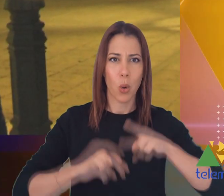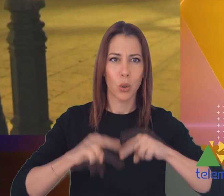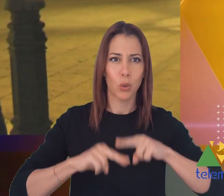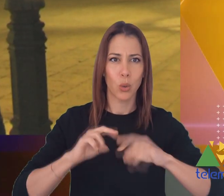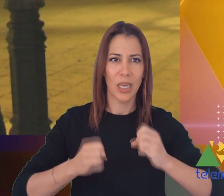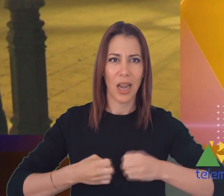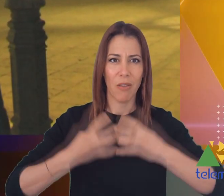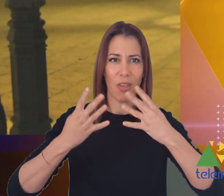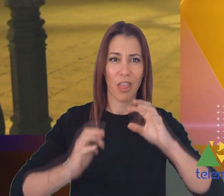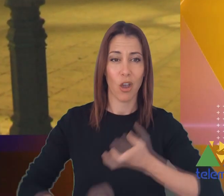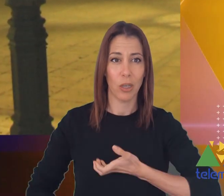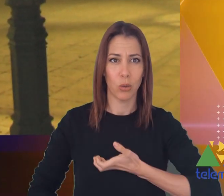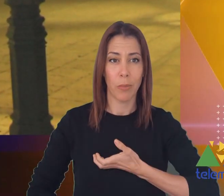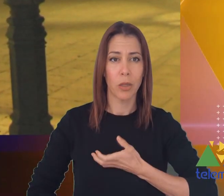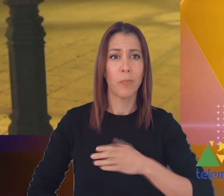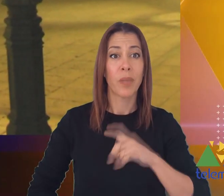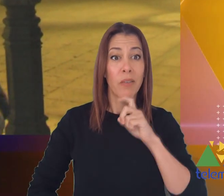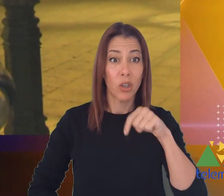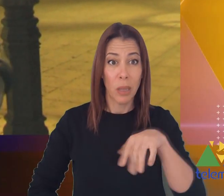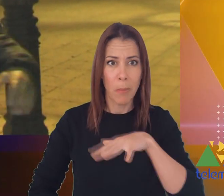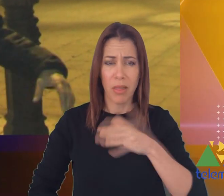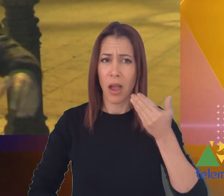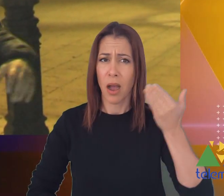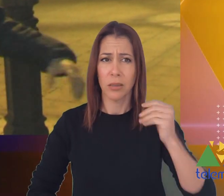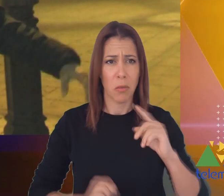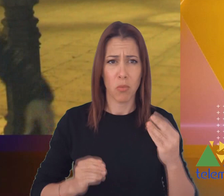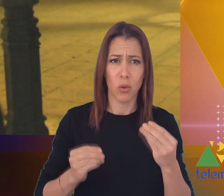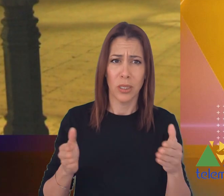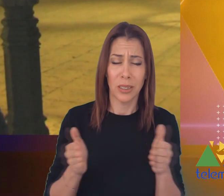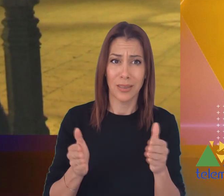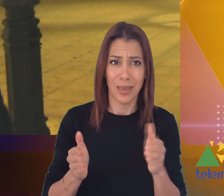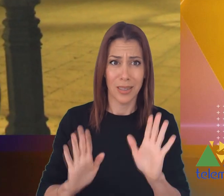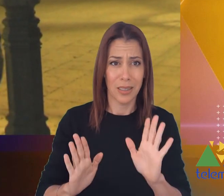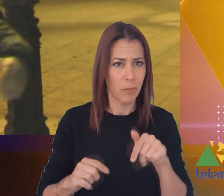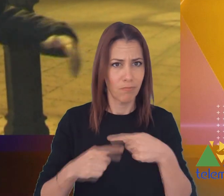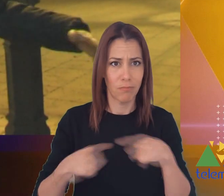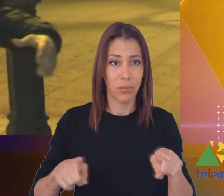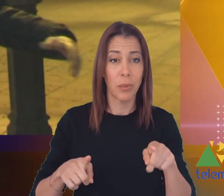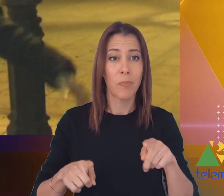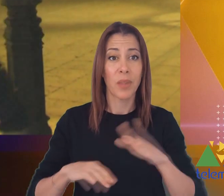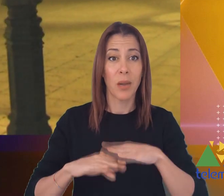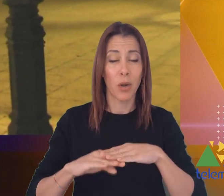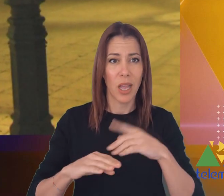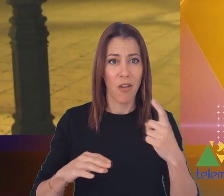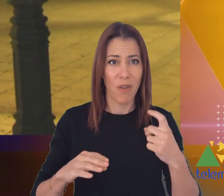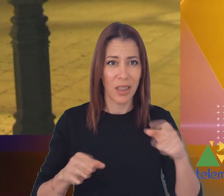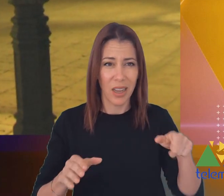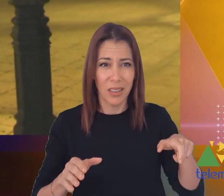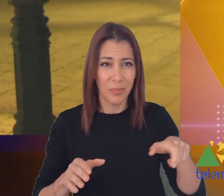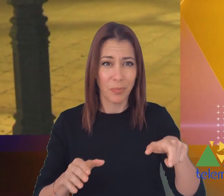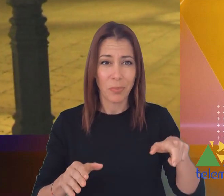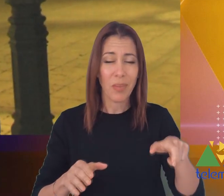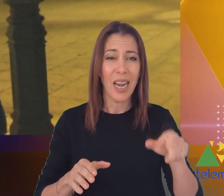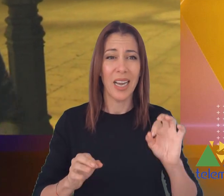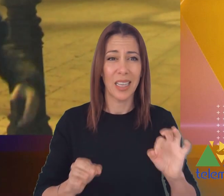del ayuntamiento. La plaza era más estrecha, la plaza se derribó, le falta un lateral de casa que se derribó a